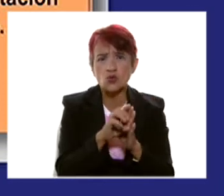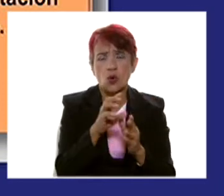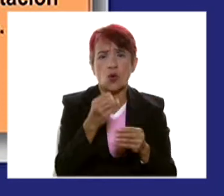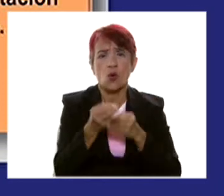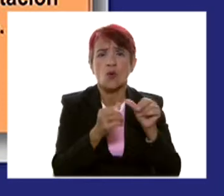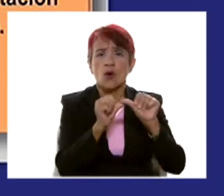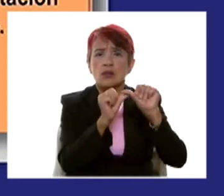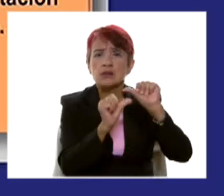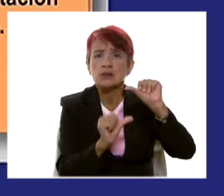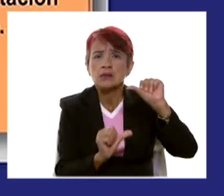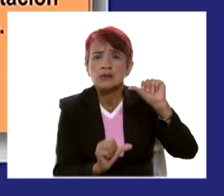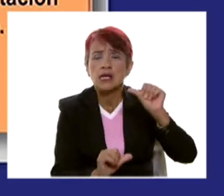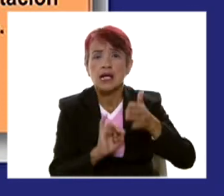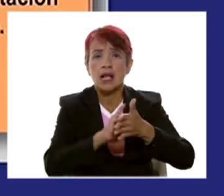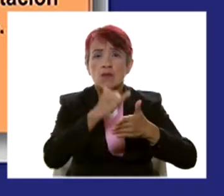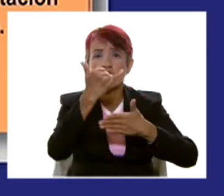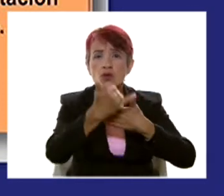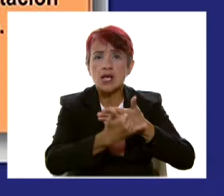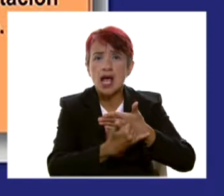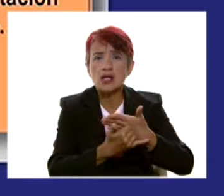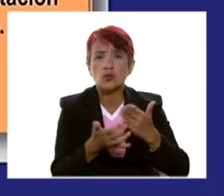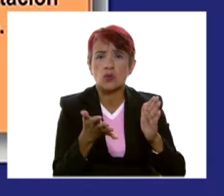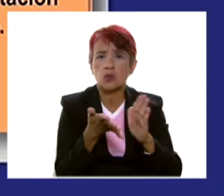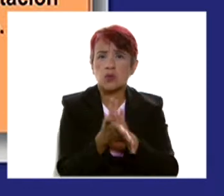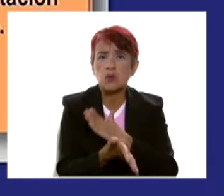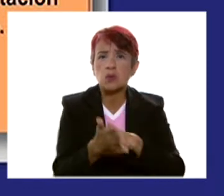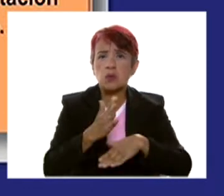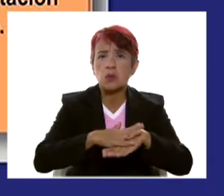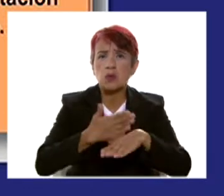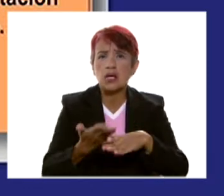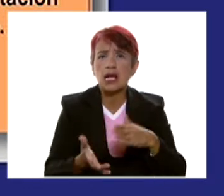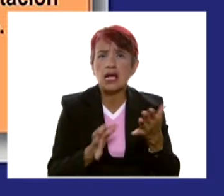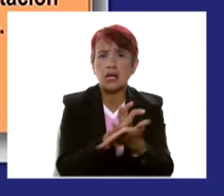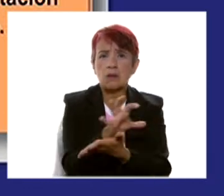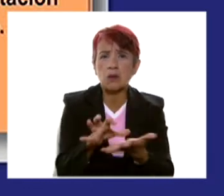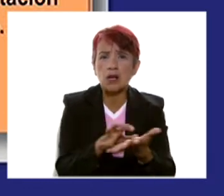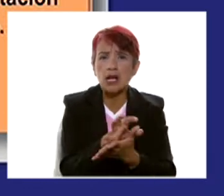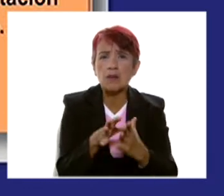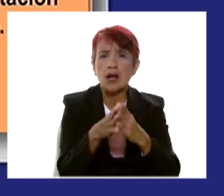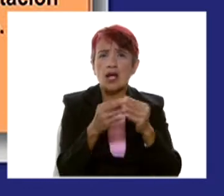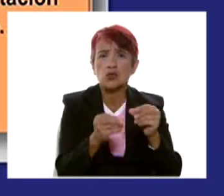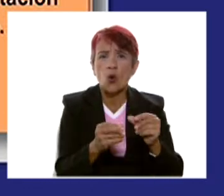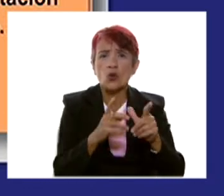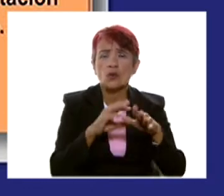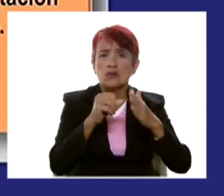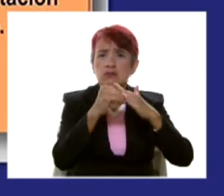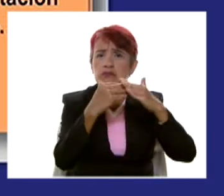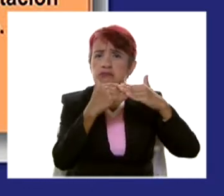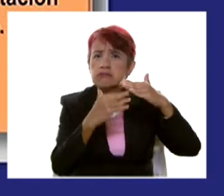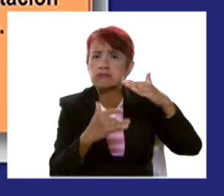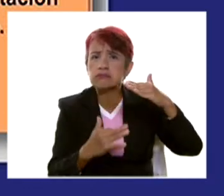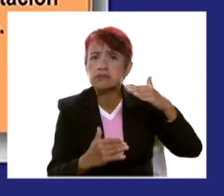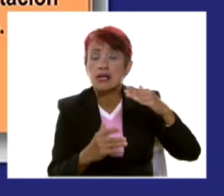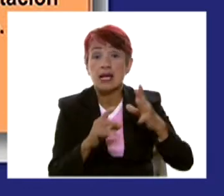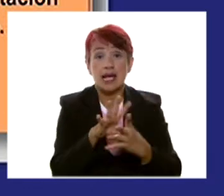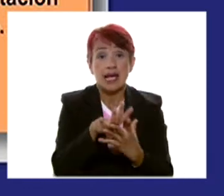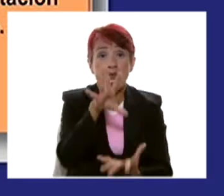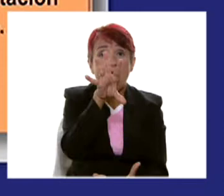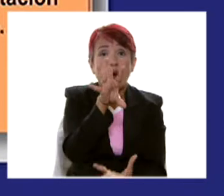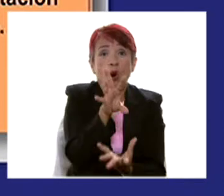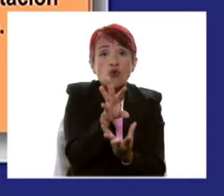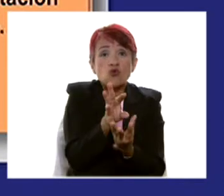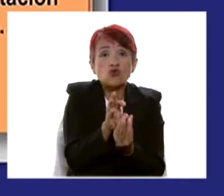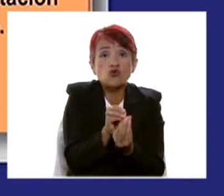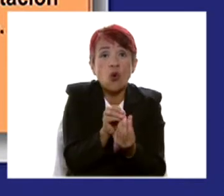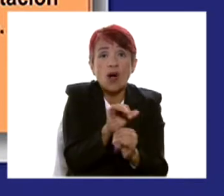lo nombramos mayormente, que es la relación de argumentos para defender la idea planteada o refutar ideas contrarias a ella. Y la conclusión es